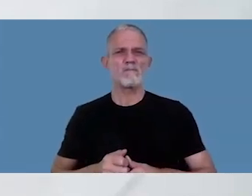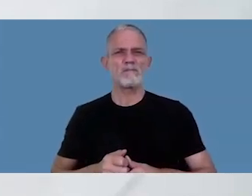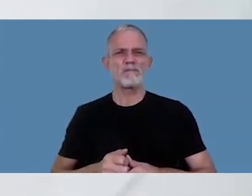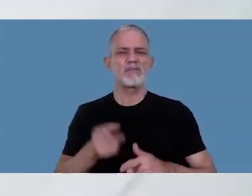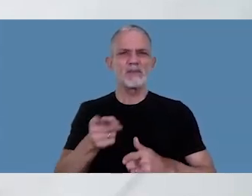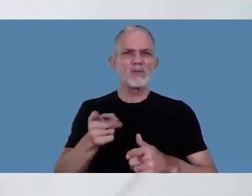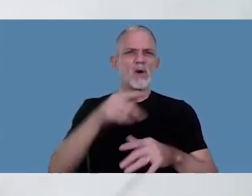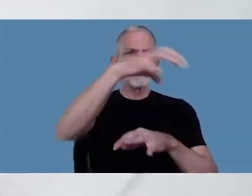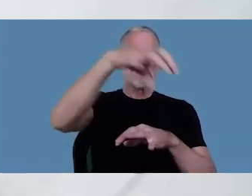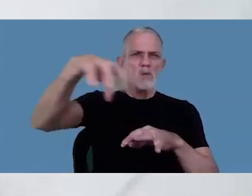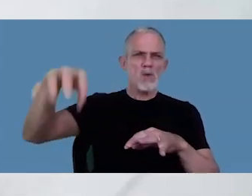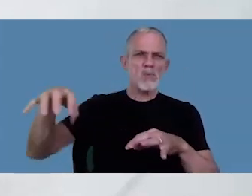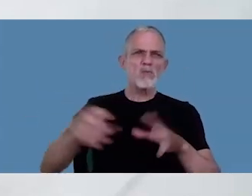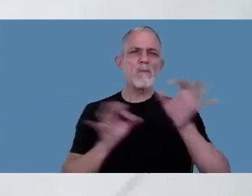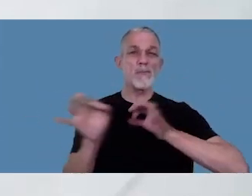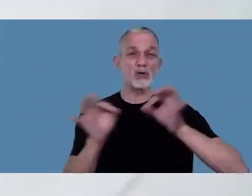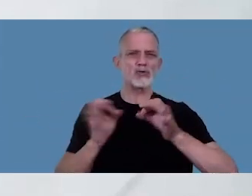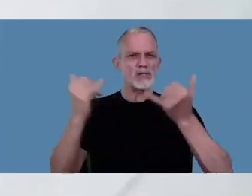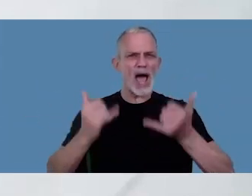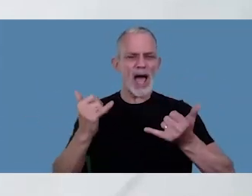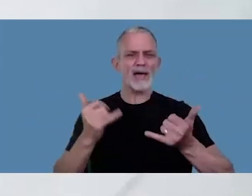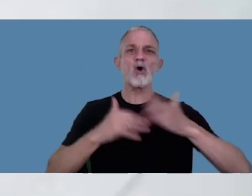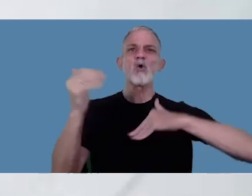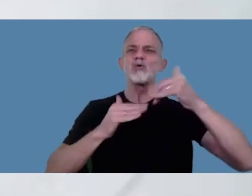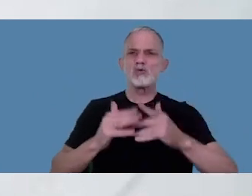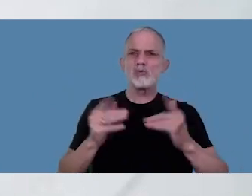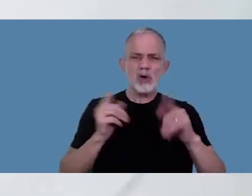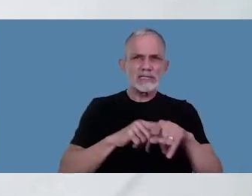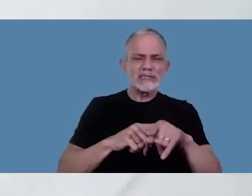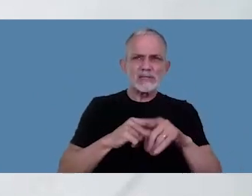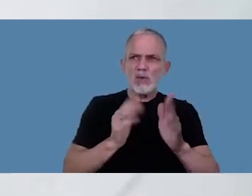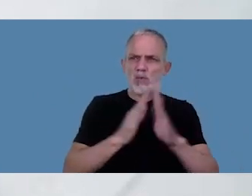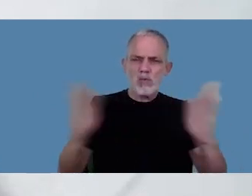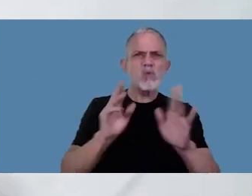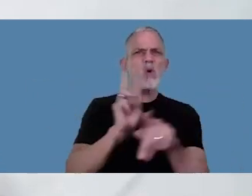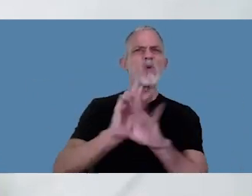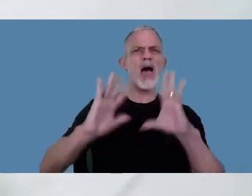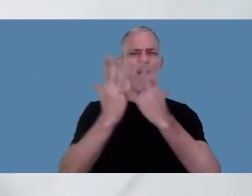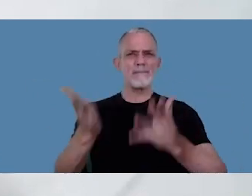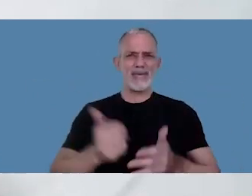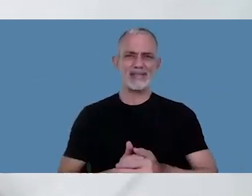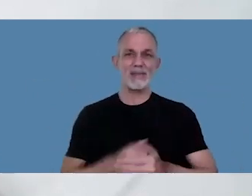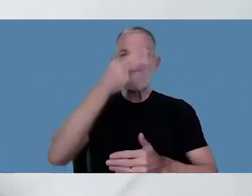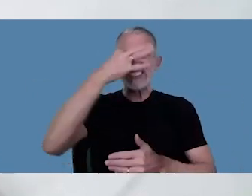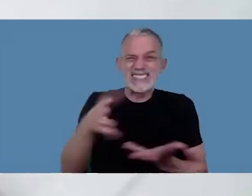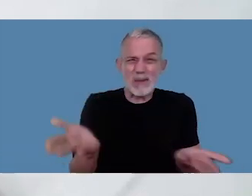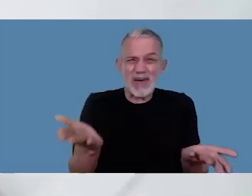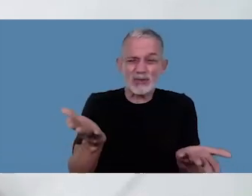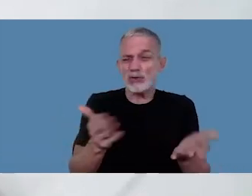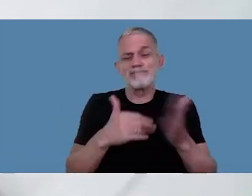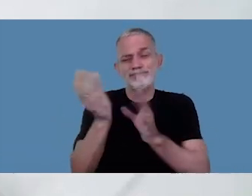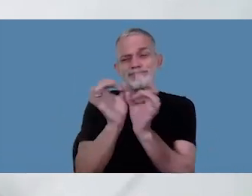distintos, con distintos proyectos con construcciones sustentables. Piensen que el cemento es otro gran